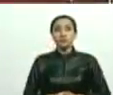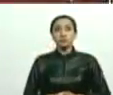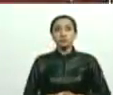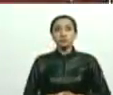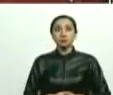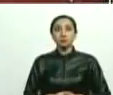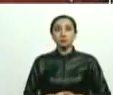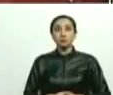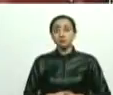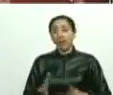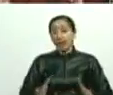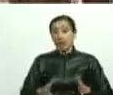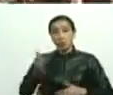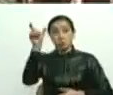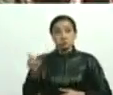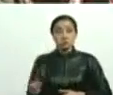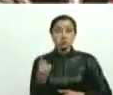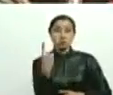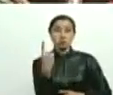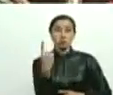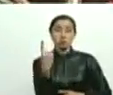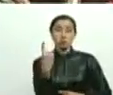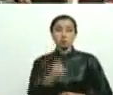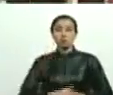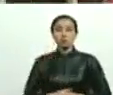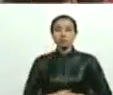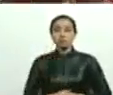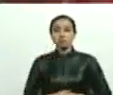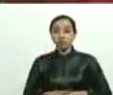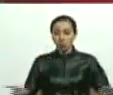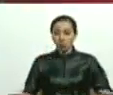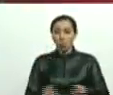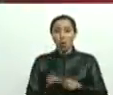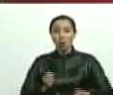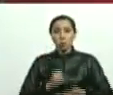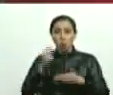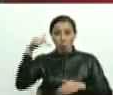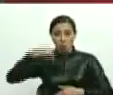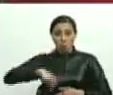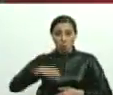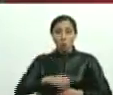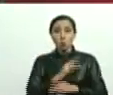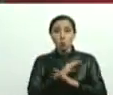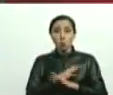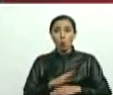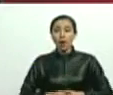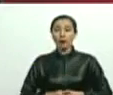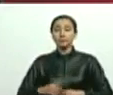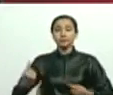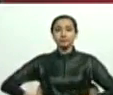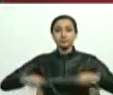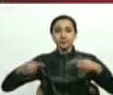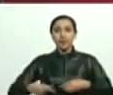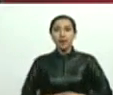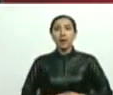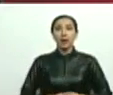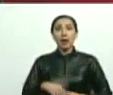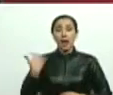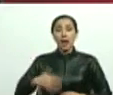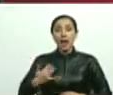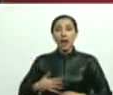Va a ganar alguien, ¿verdad? Como en la Copa América, hoy juega Argentina contra Colombia, ahora más